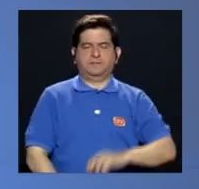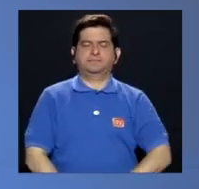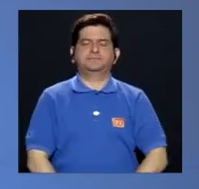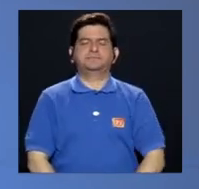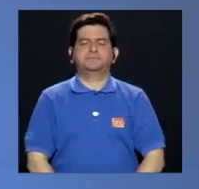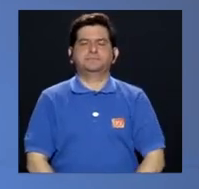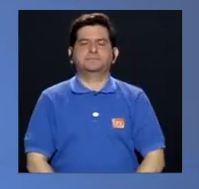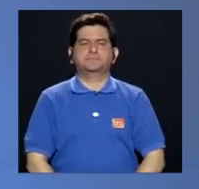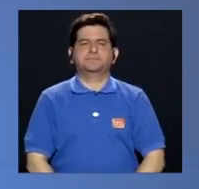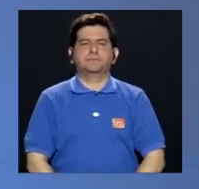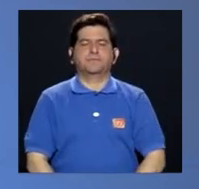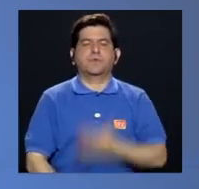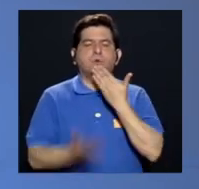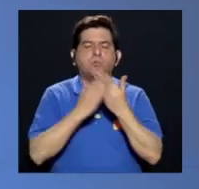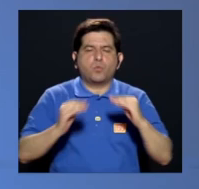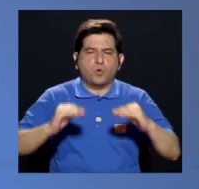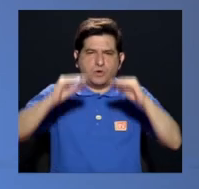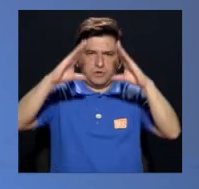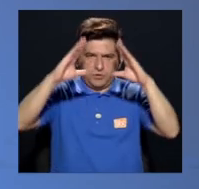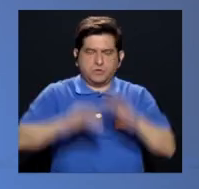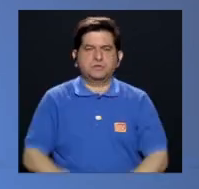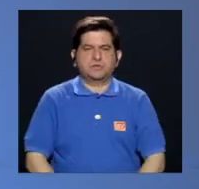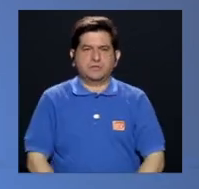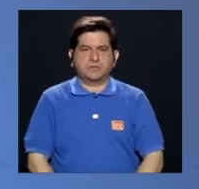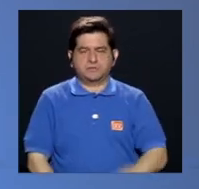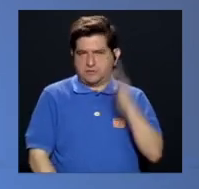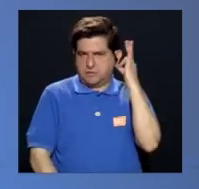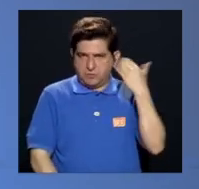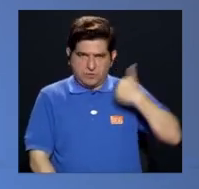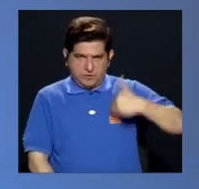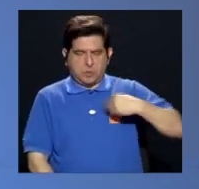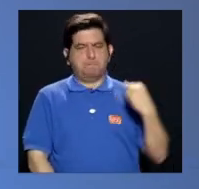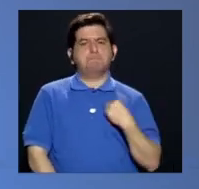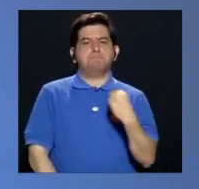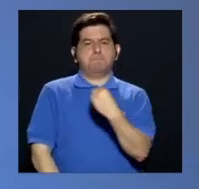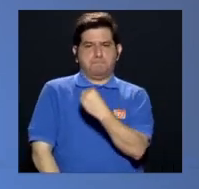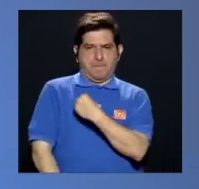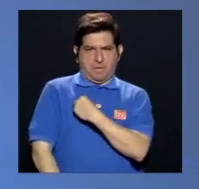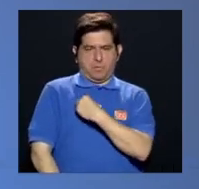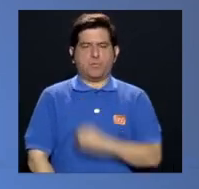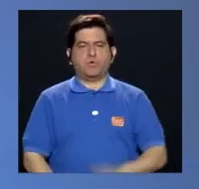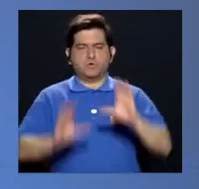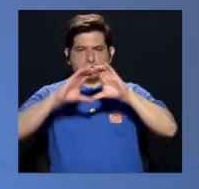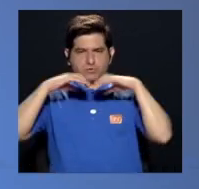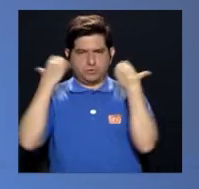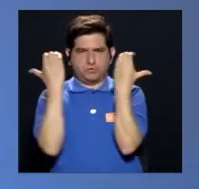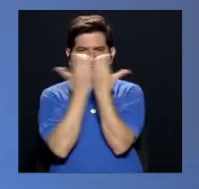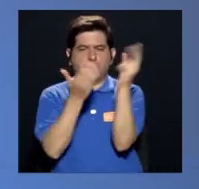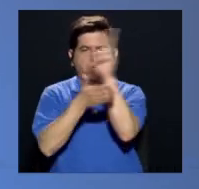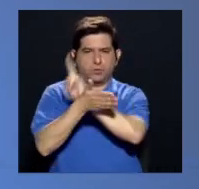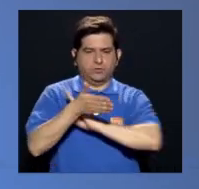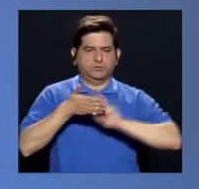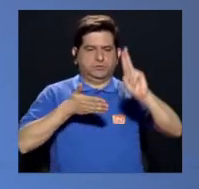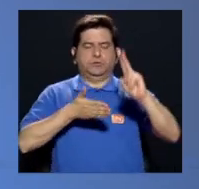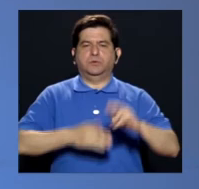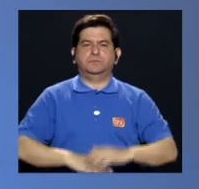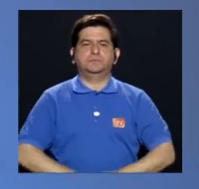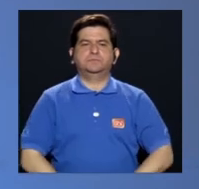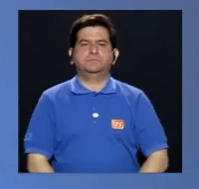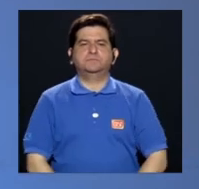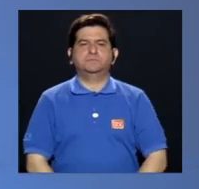Ugalde. Muy buenos días, señoras y señores miembros del Consejo